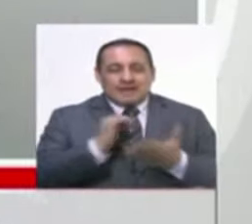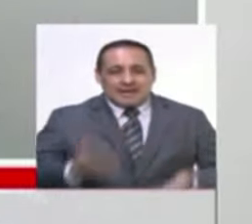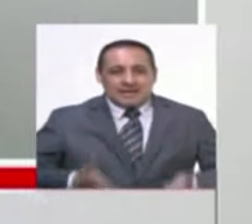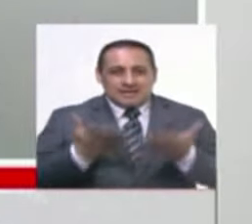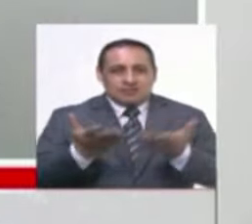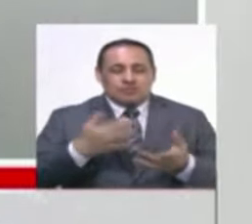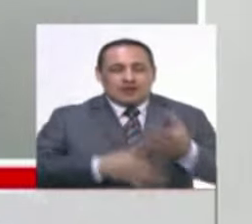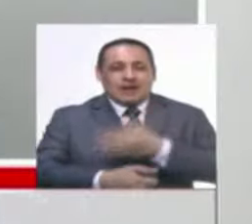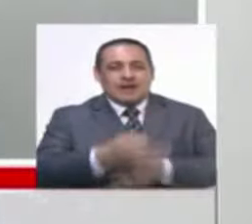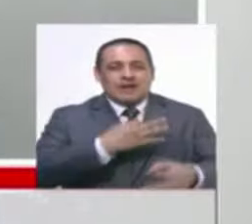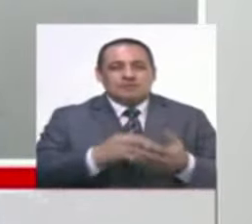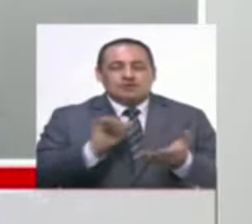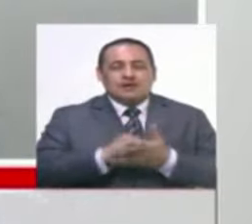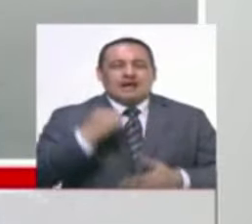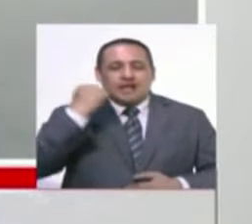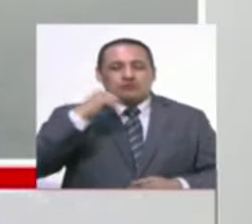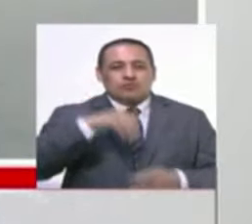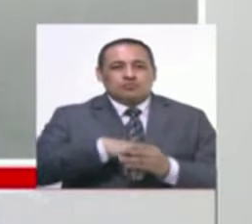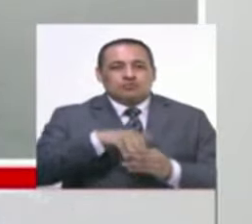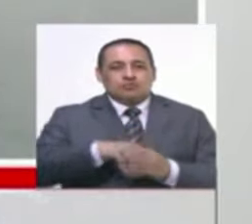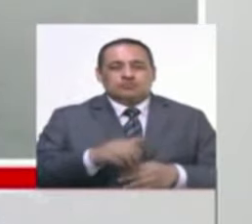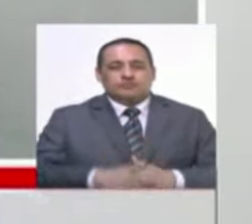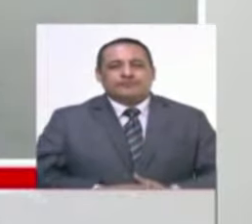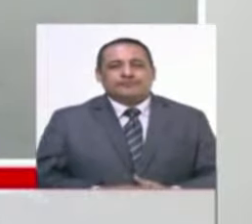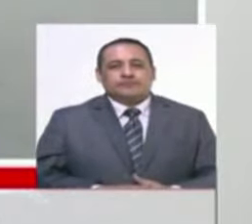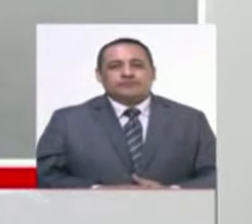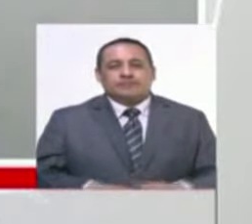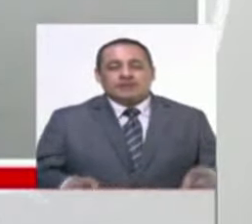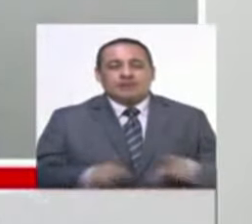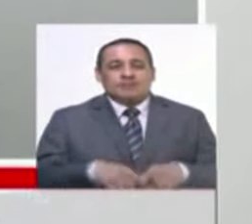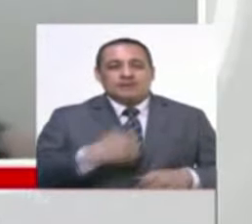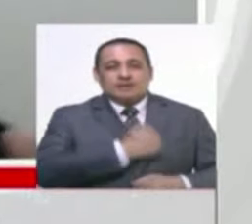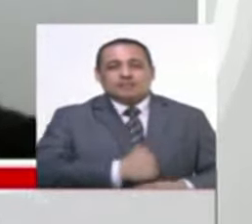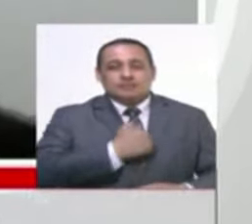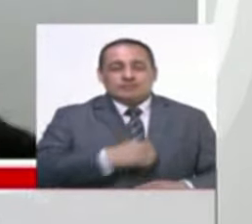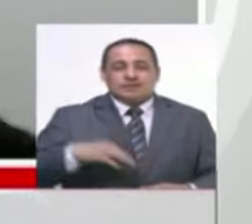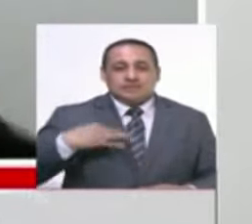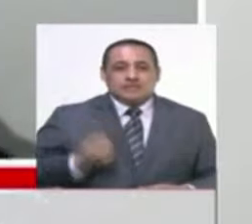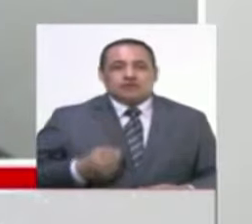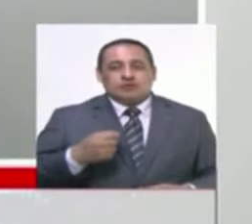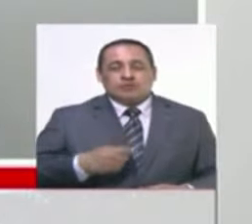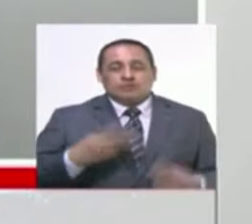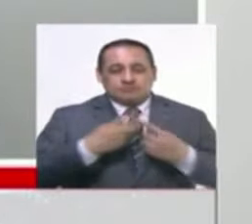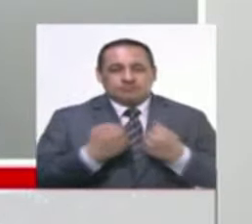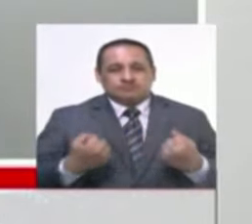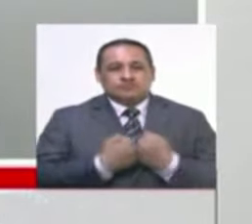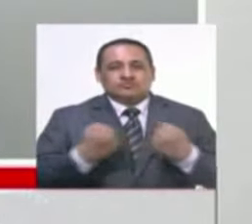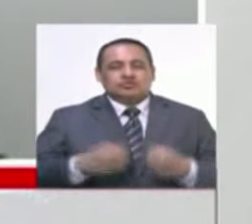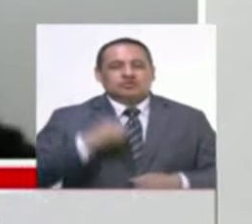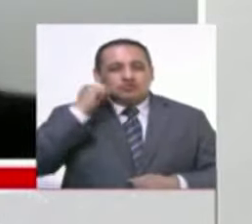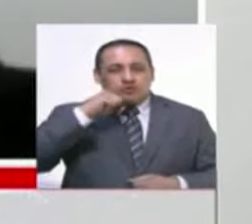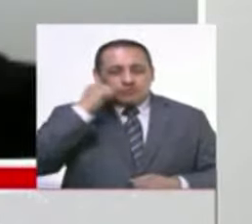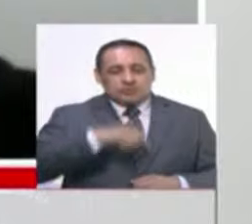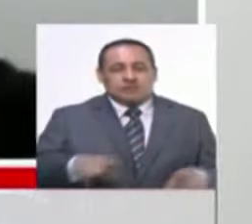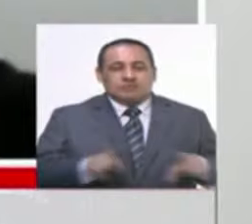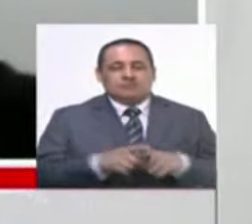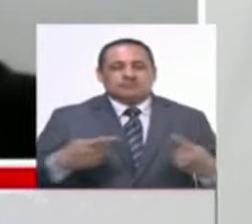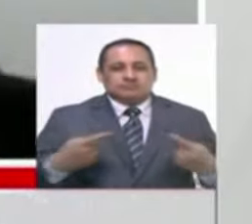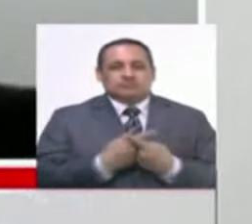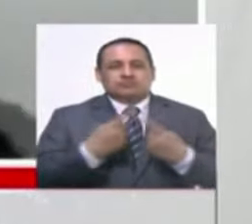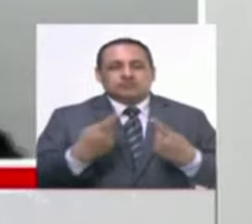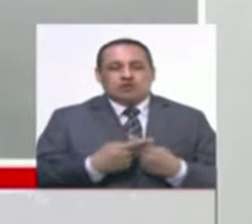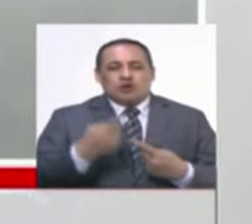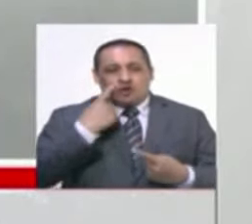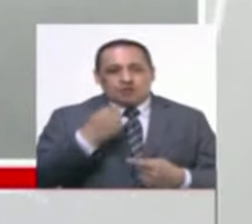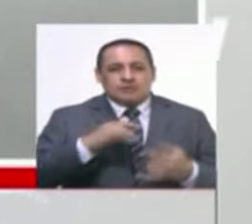a cambio de lo que ganó las elecciones presidenciales. Lamentablemente la señora chocó con los sobrinos, lamentablemente la señora chocó con el